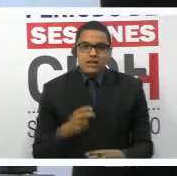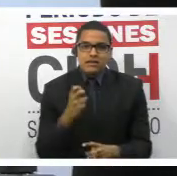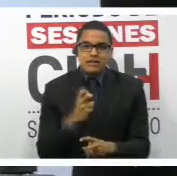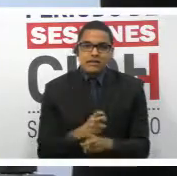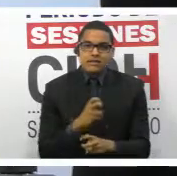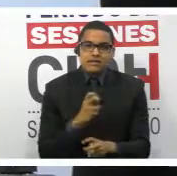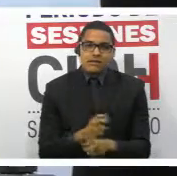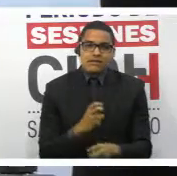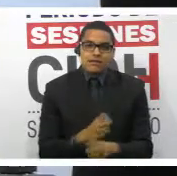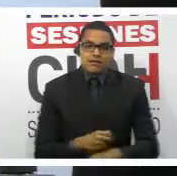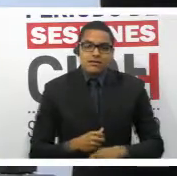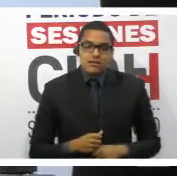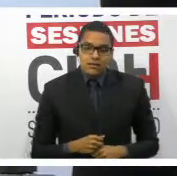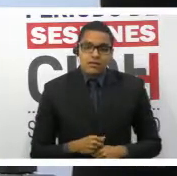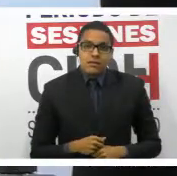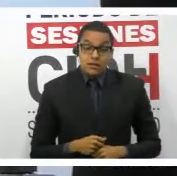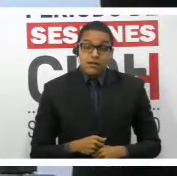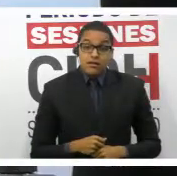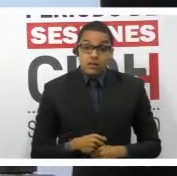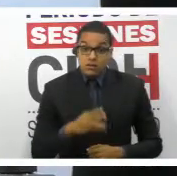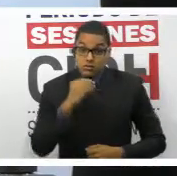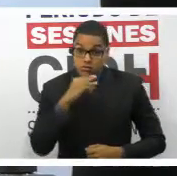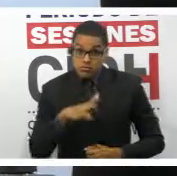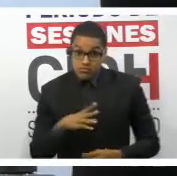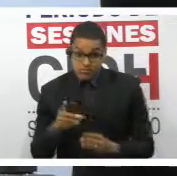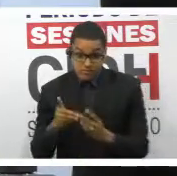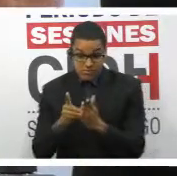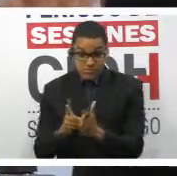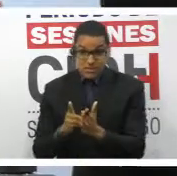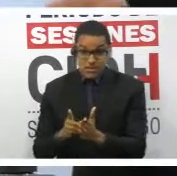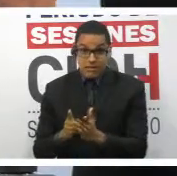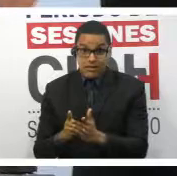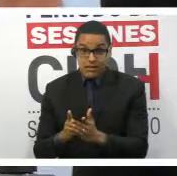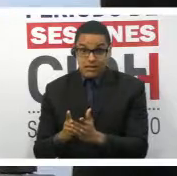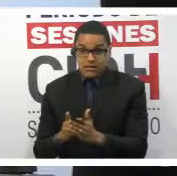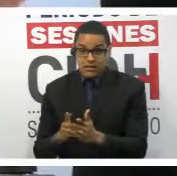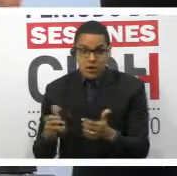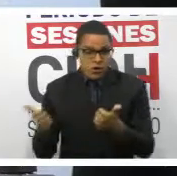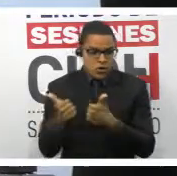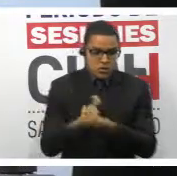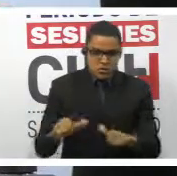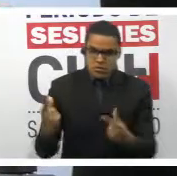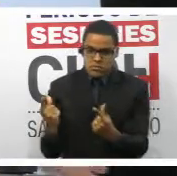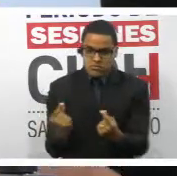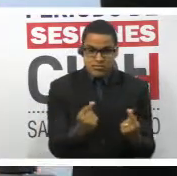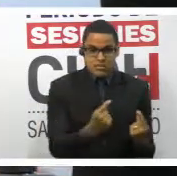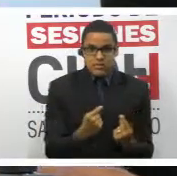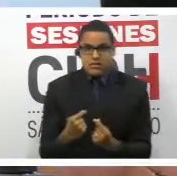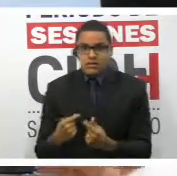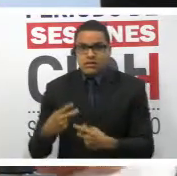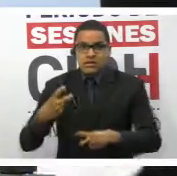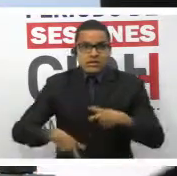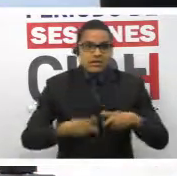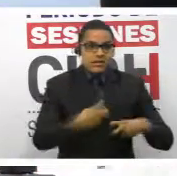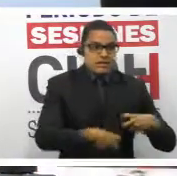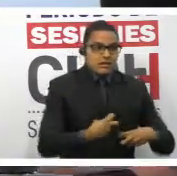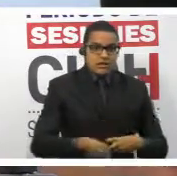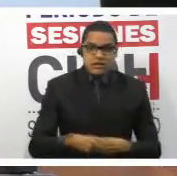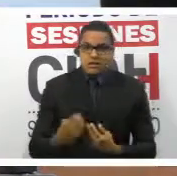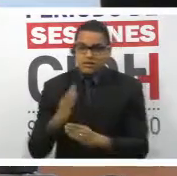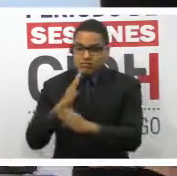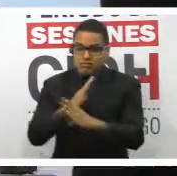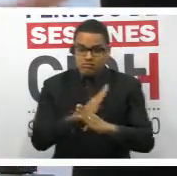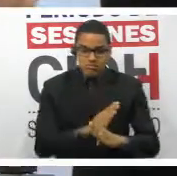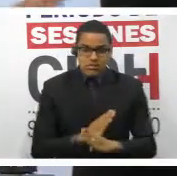que enfrentan las mujeres con discapacidad y que en cualquier de los puntos ellas pueden sufrir violaciones